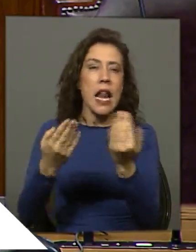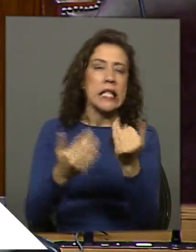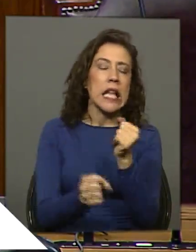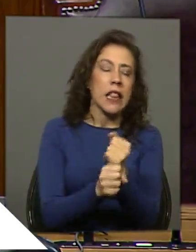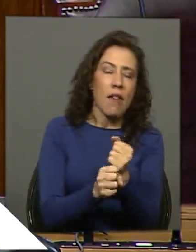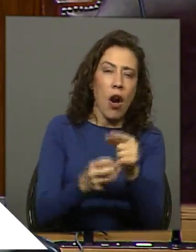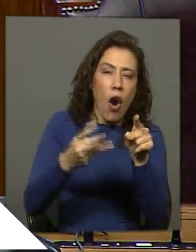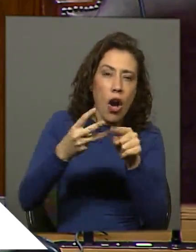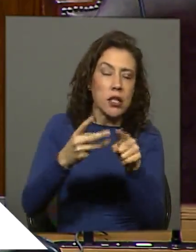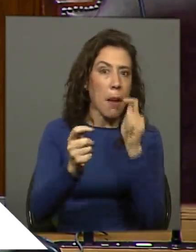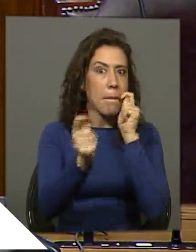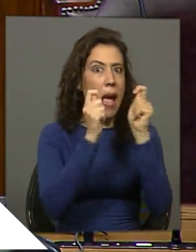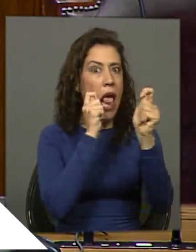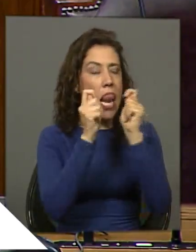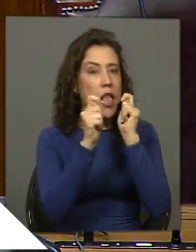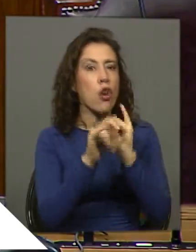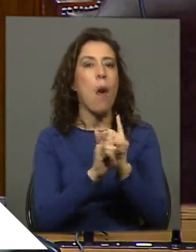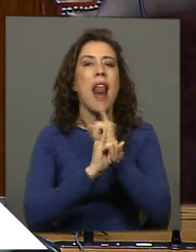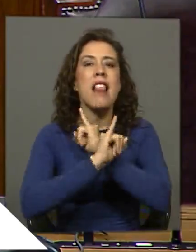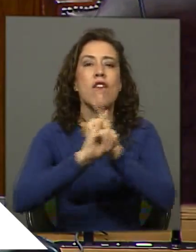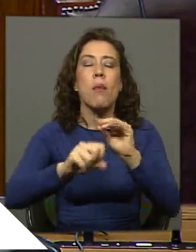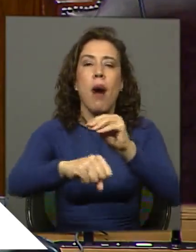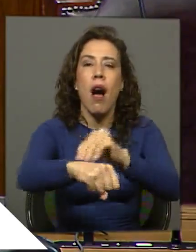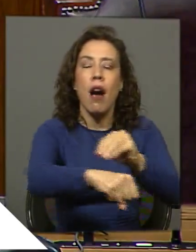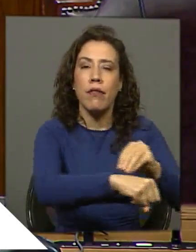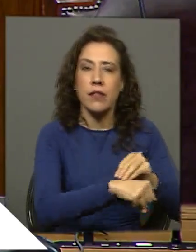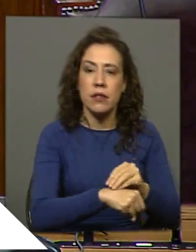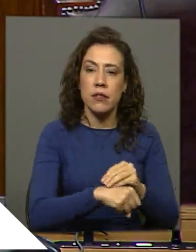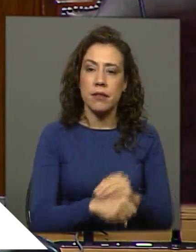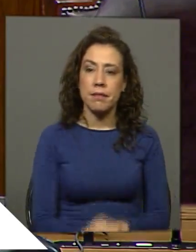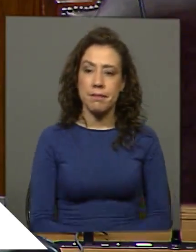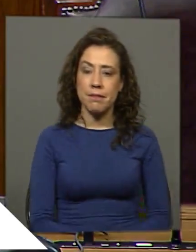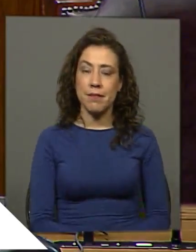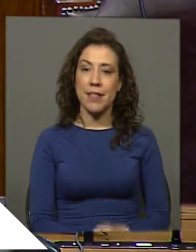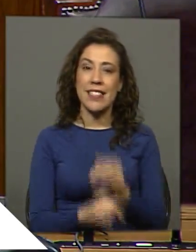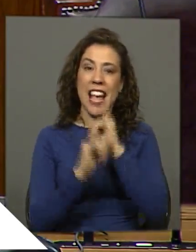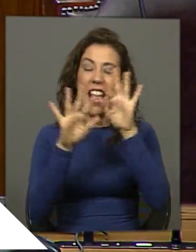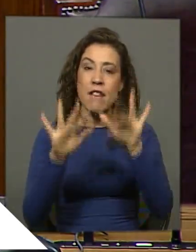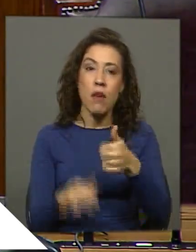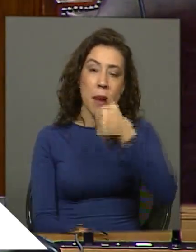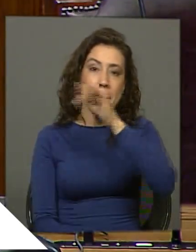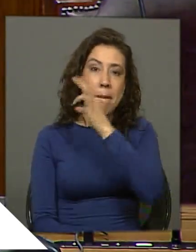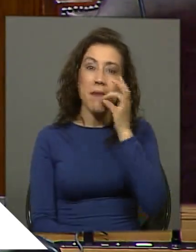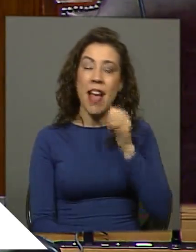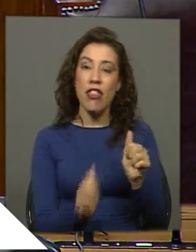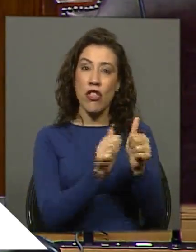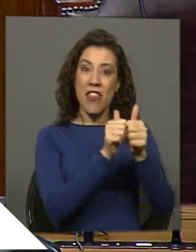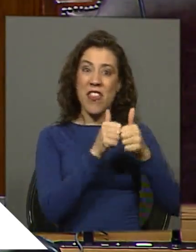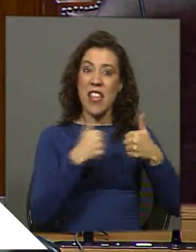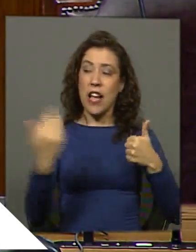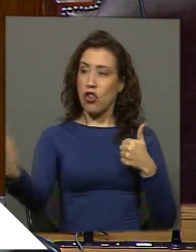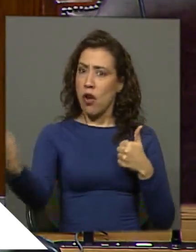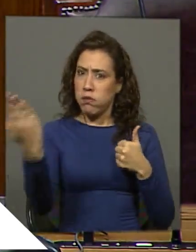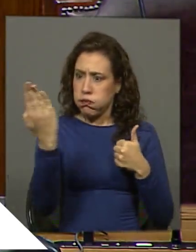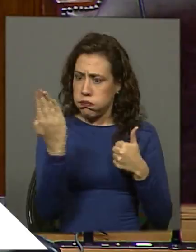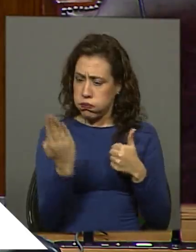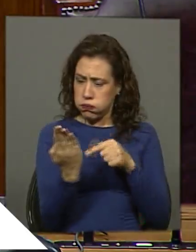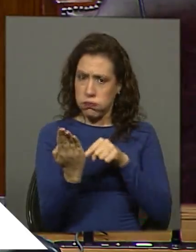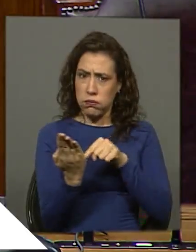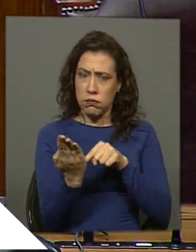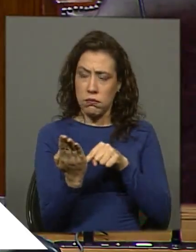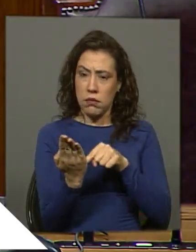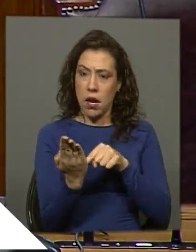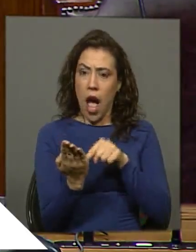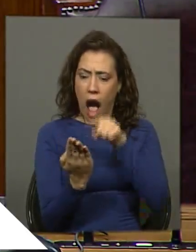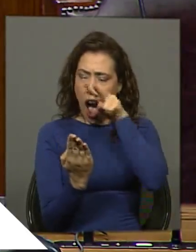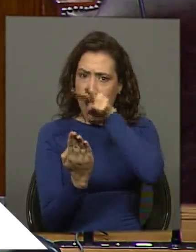esto es un peligro y a partir de eso que es un informe reservado al directorio de la institución la institución